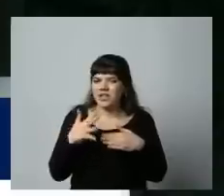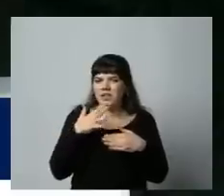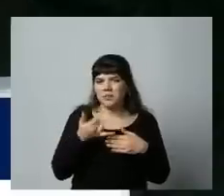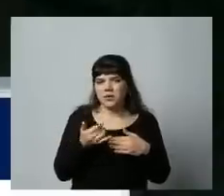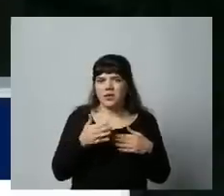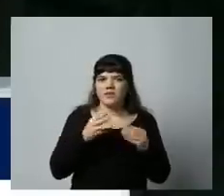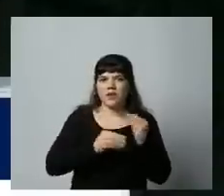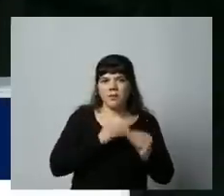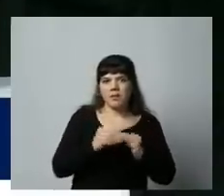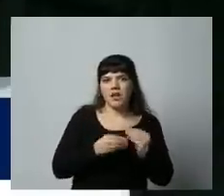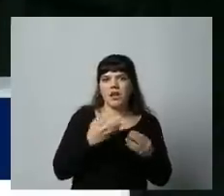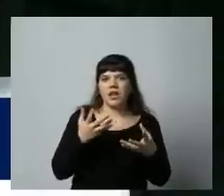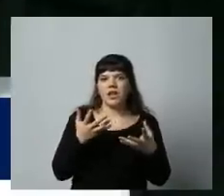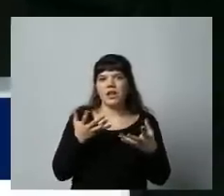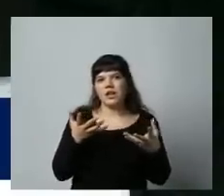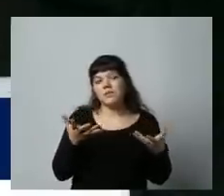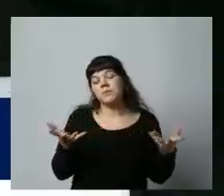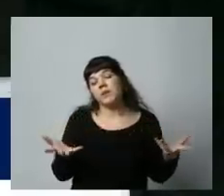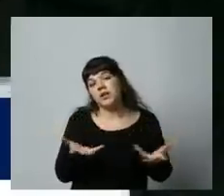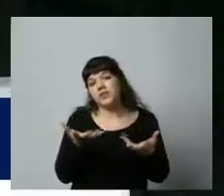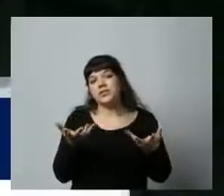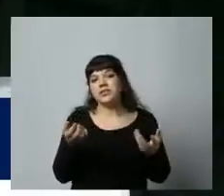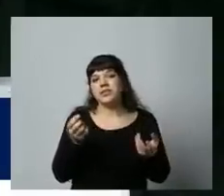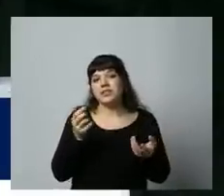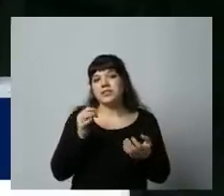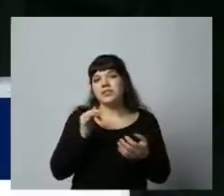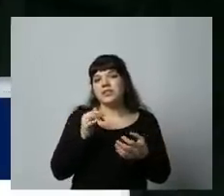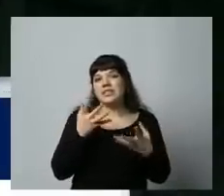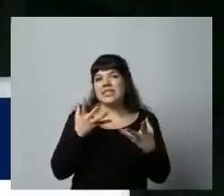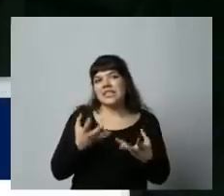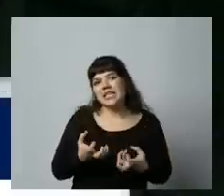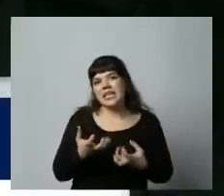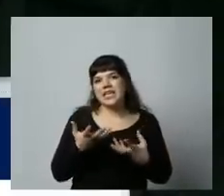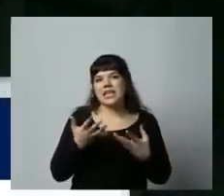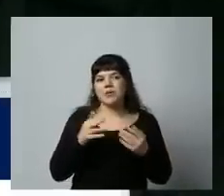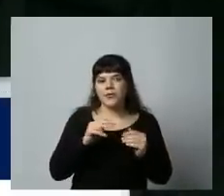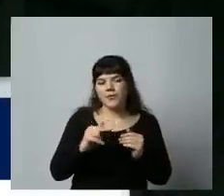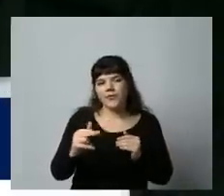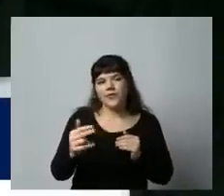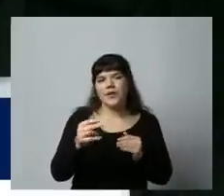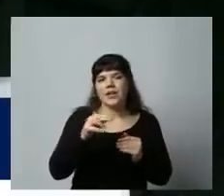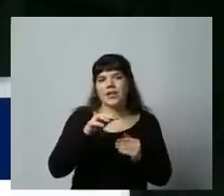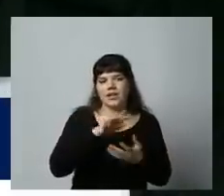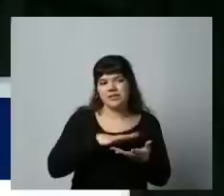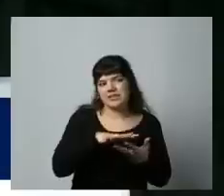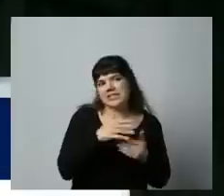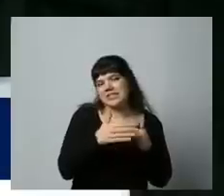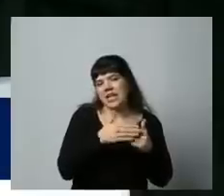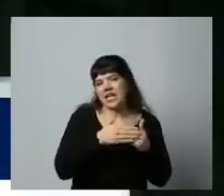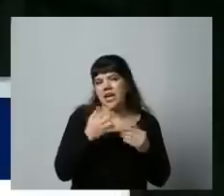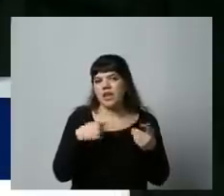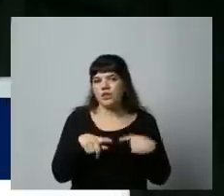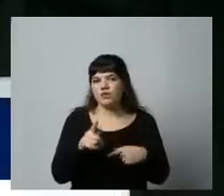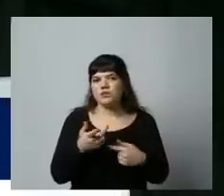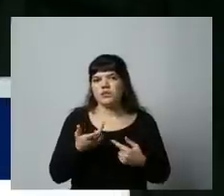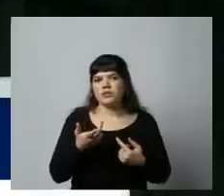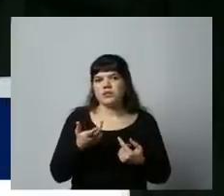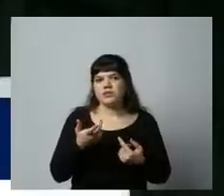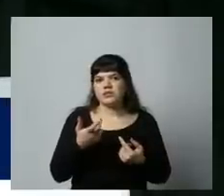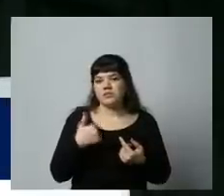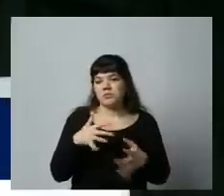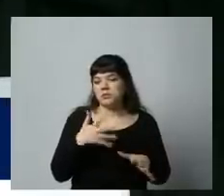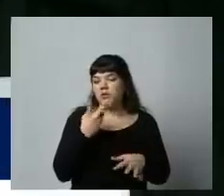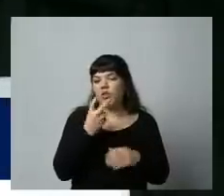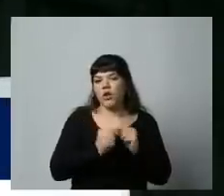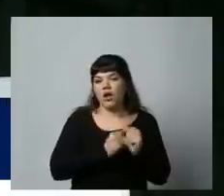y familiares Que bueno que se quiere permanecer muy cerca Entonces nosotros Hace